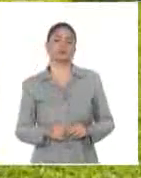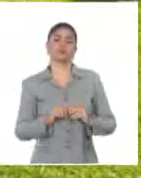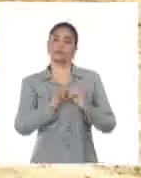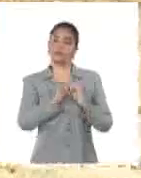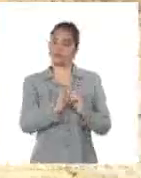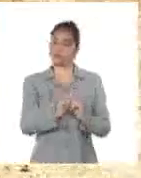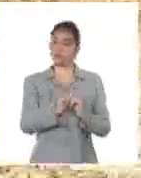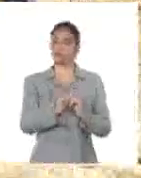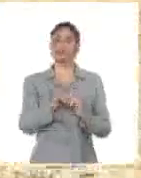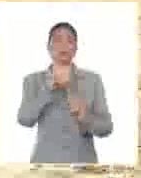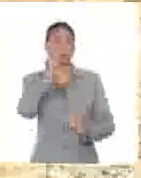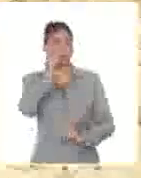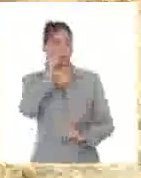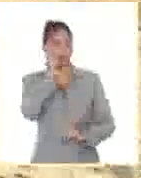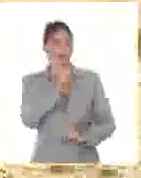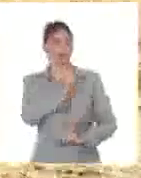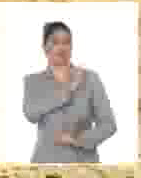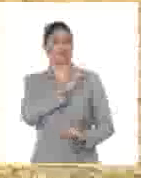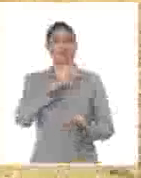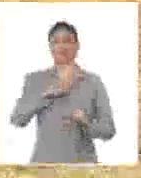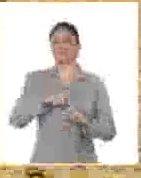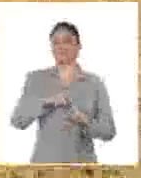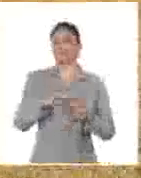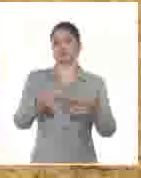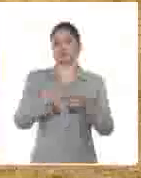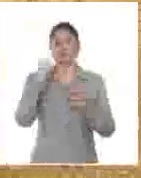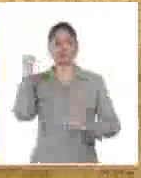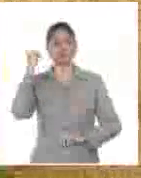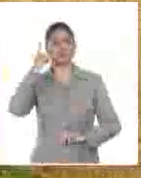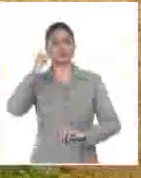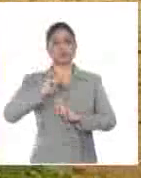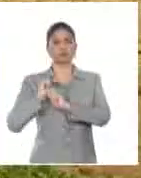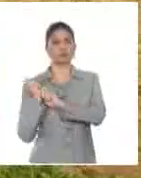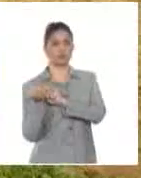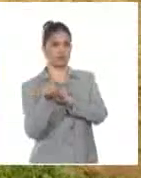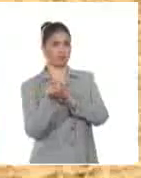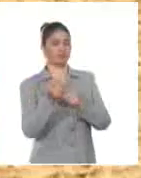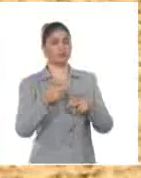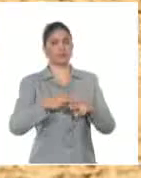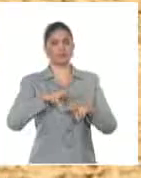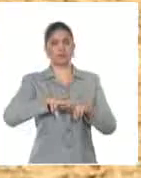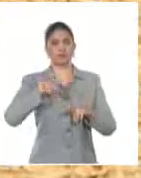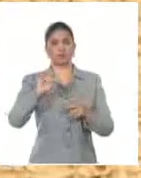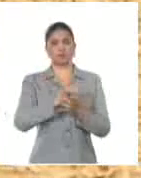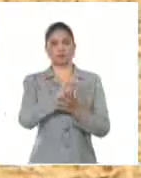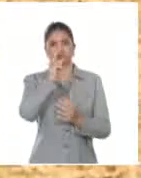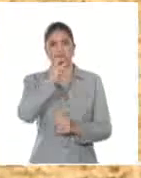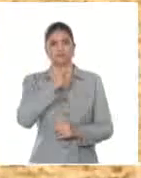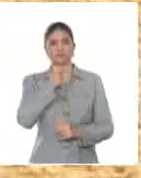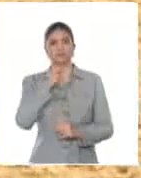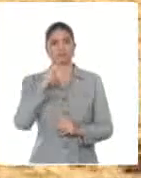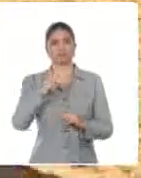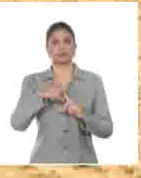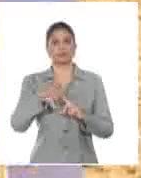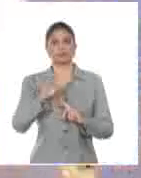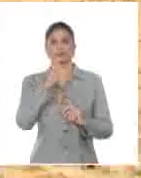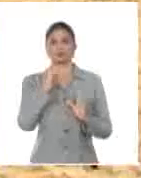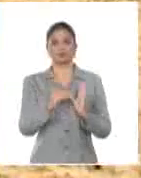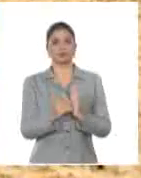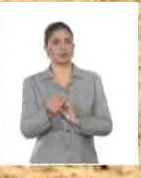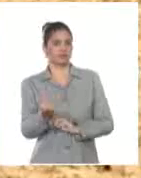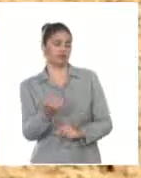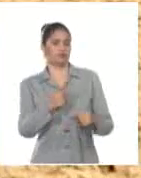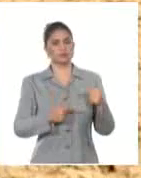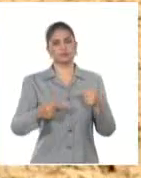a Humberto Guevara, ese técnico de la Comisión Nacional de Béisbol. Humberto, buenas tardes. Principales pruebas que se realizan en